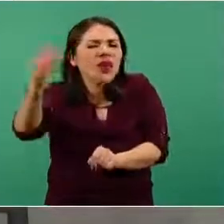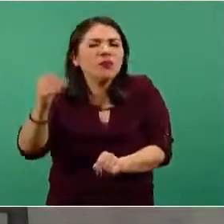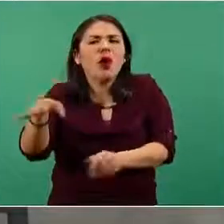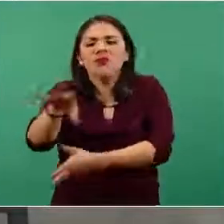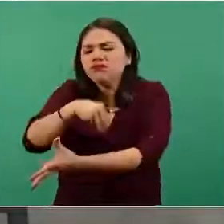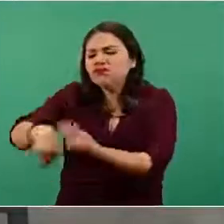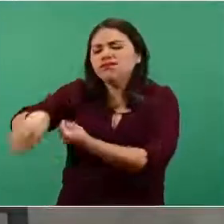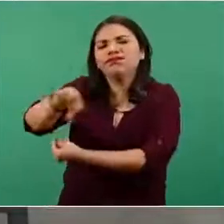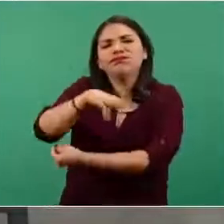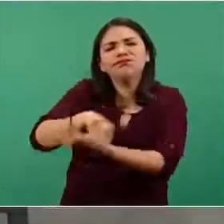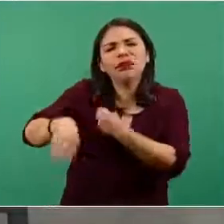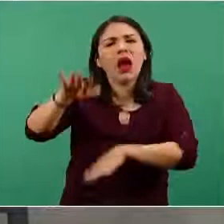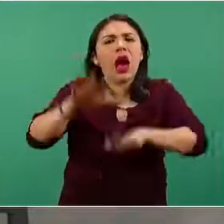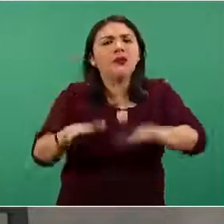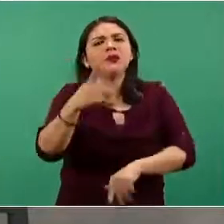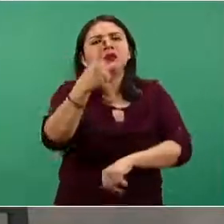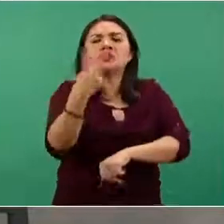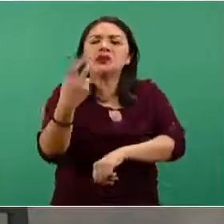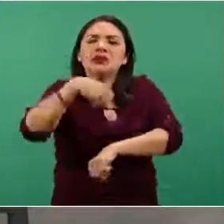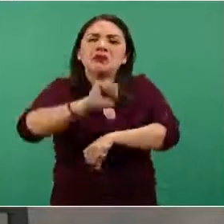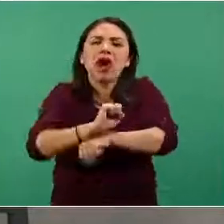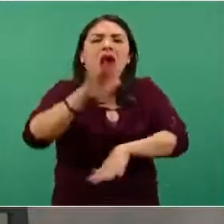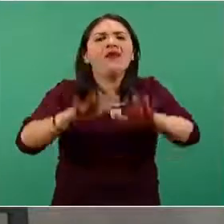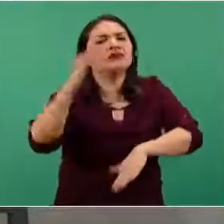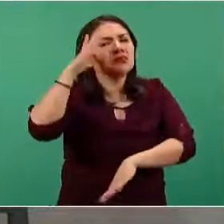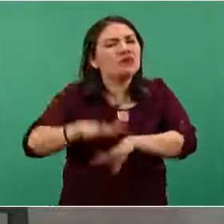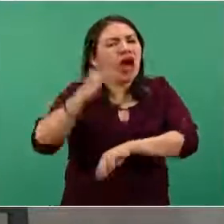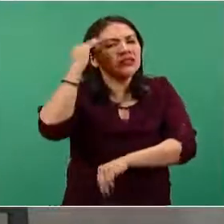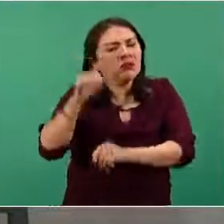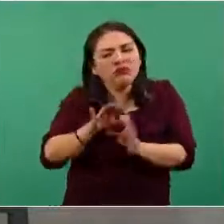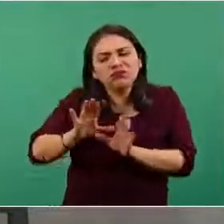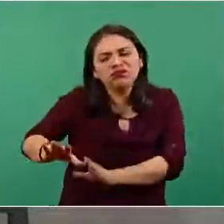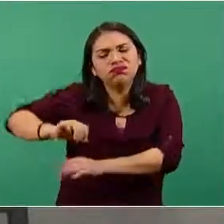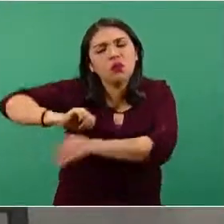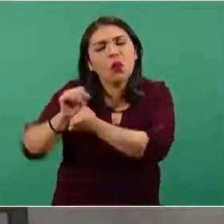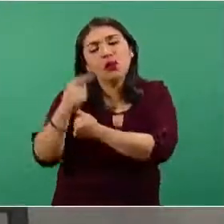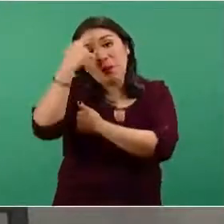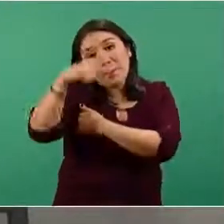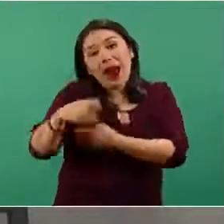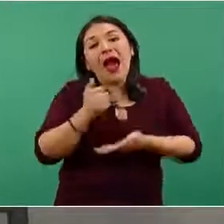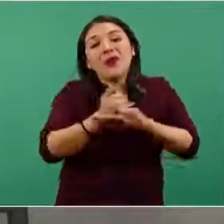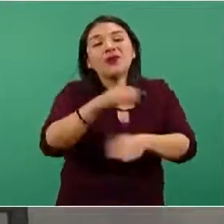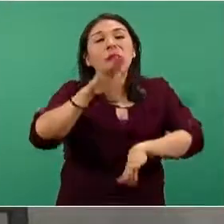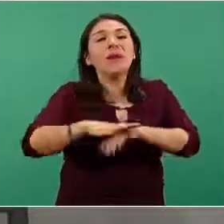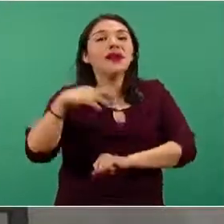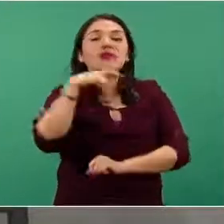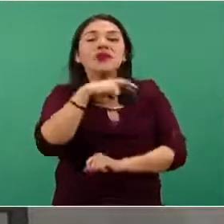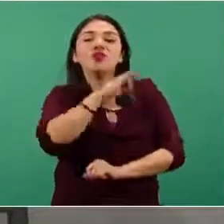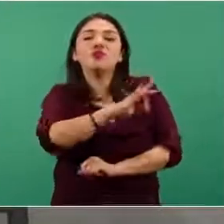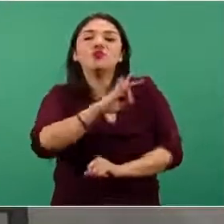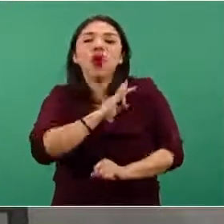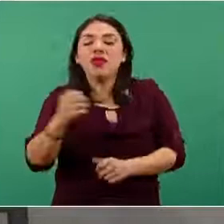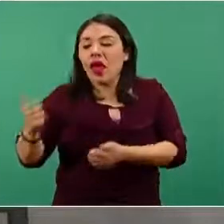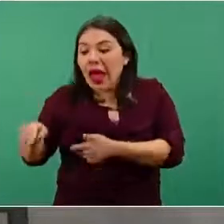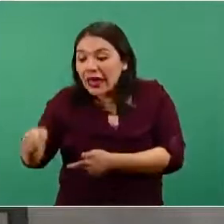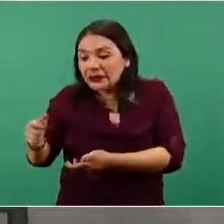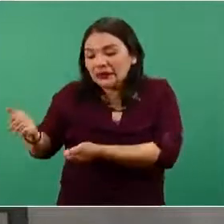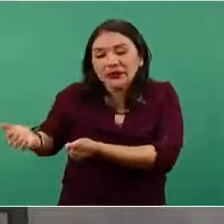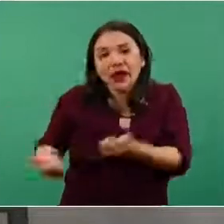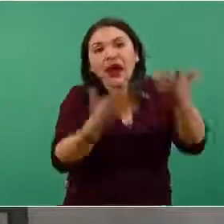par de semanas, a veces un poco más, que nos ayudan a redistribuir de manera más eficiente cuando existe